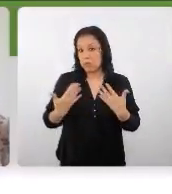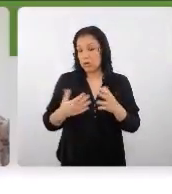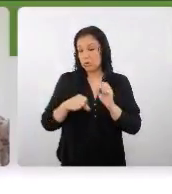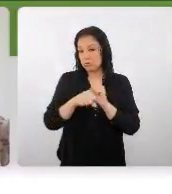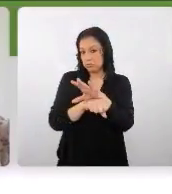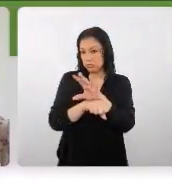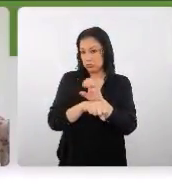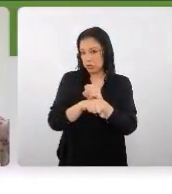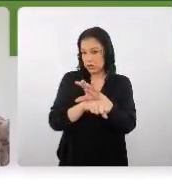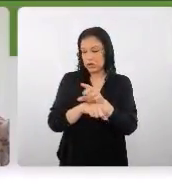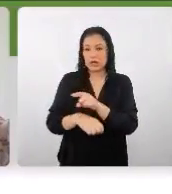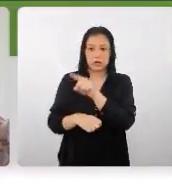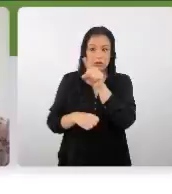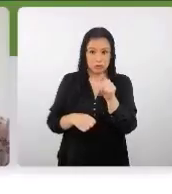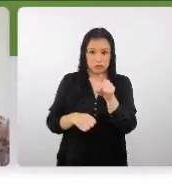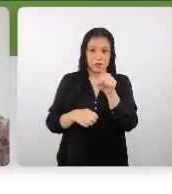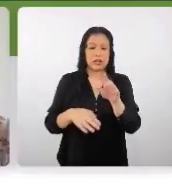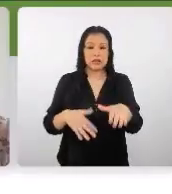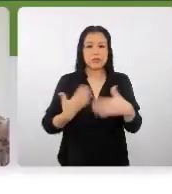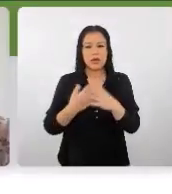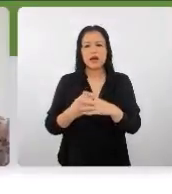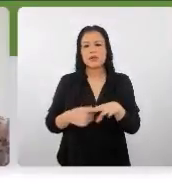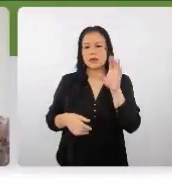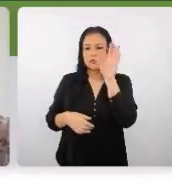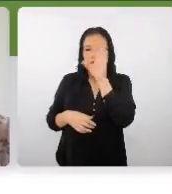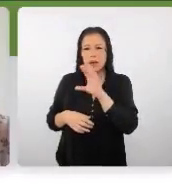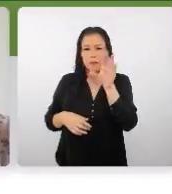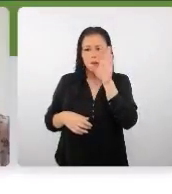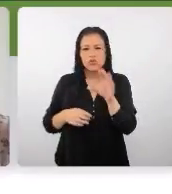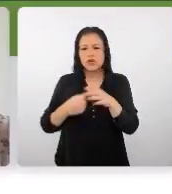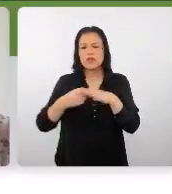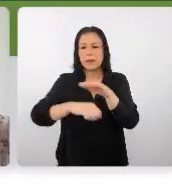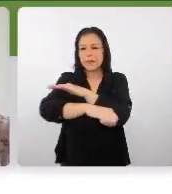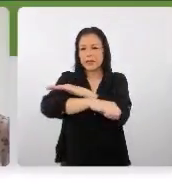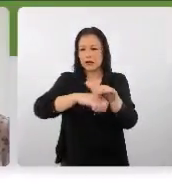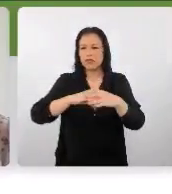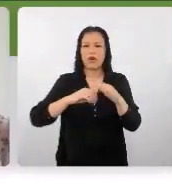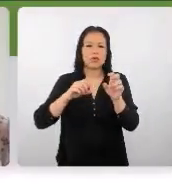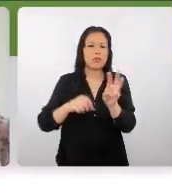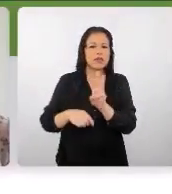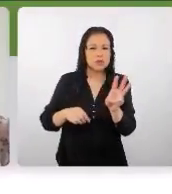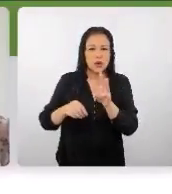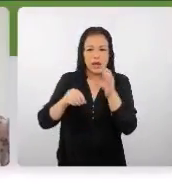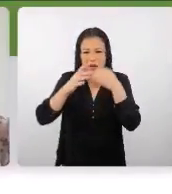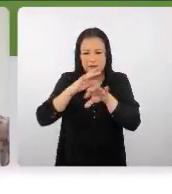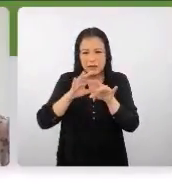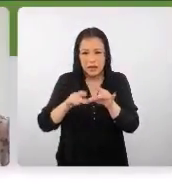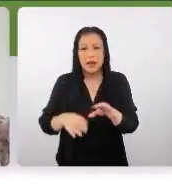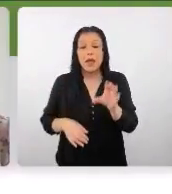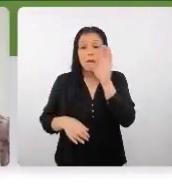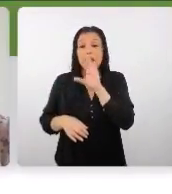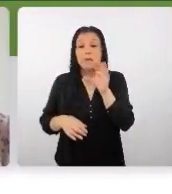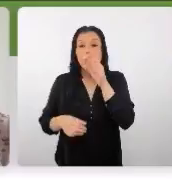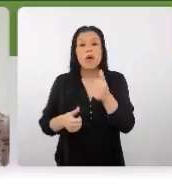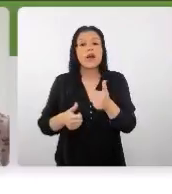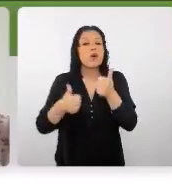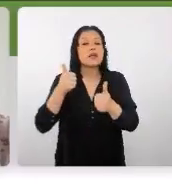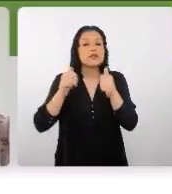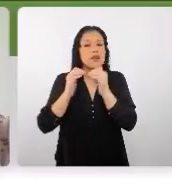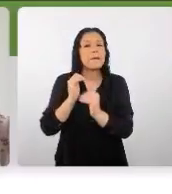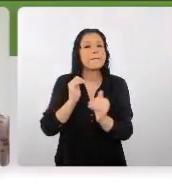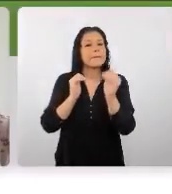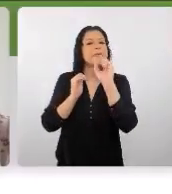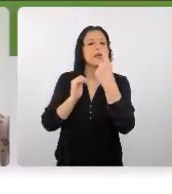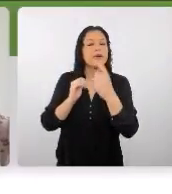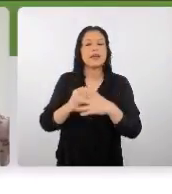sugerir que ustedes puedan hacer una búsqueda a través de plataformas digitales y puedan buscar a los principales operadores